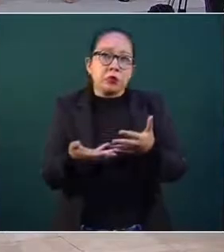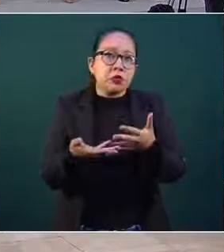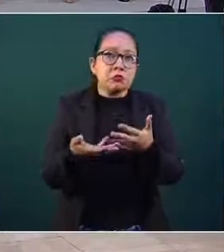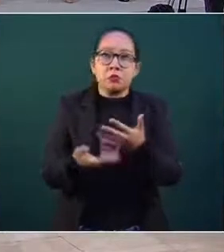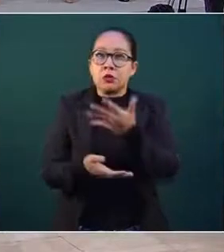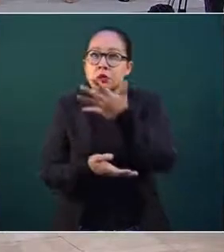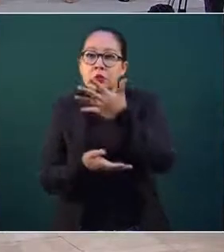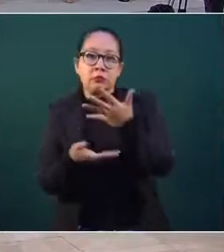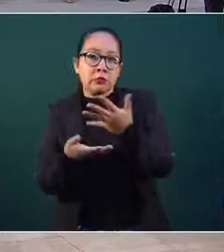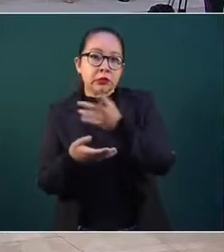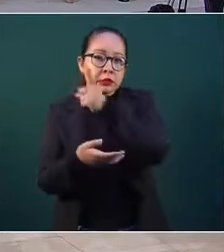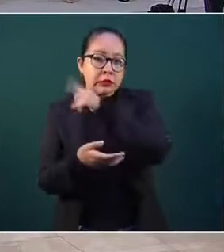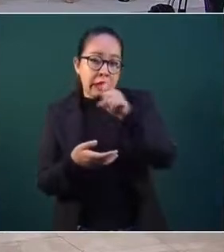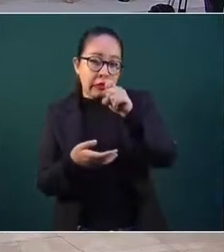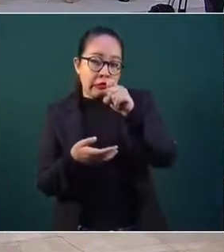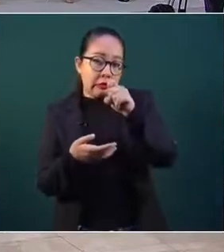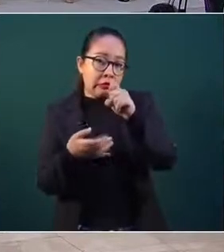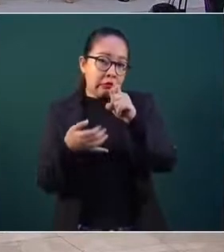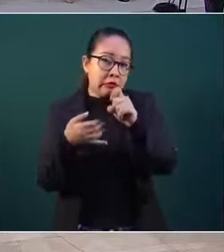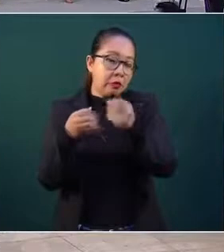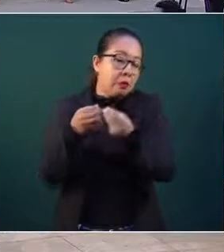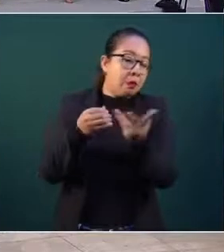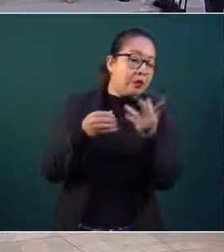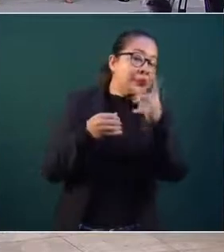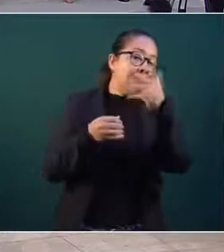100, de 100, sí.